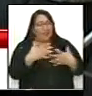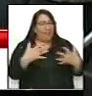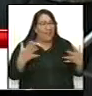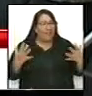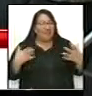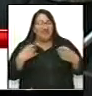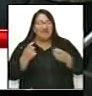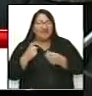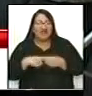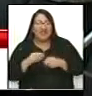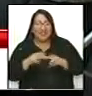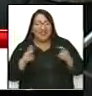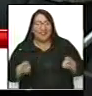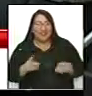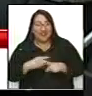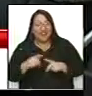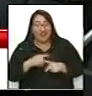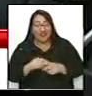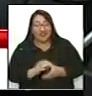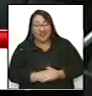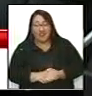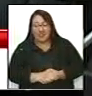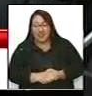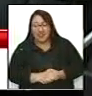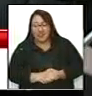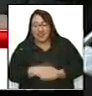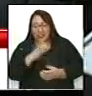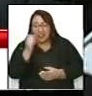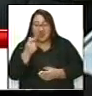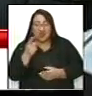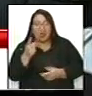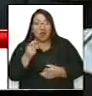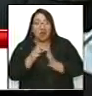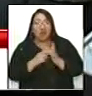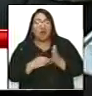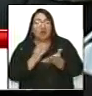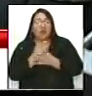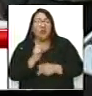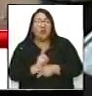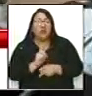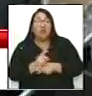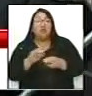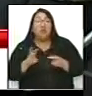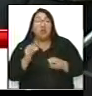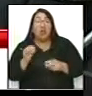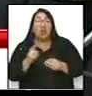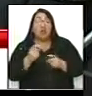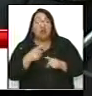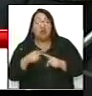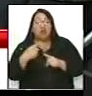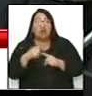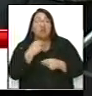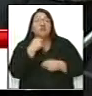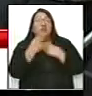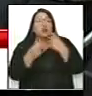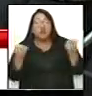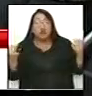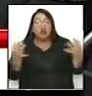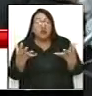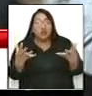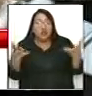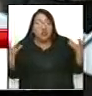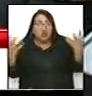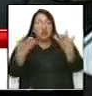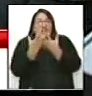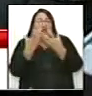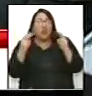por participar en una mesa diversa. Creo que en el programa de la educación, mientras haya una multiplicidad de voces, se